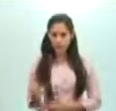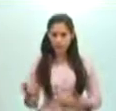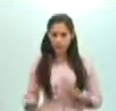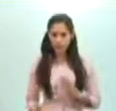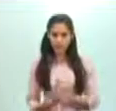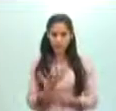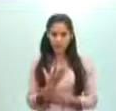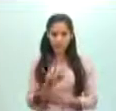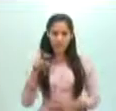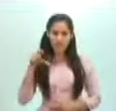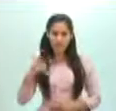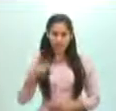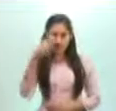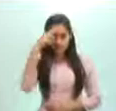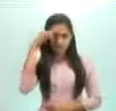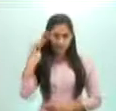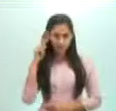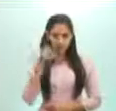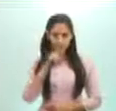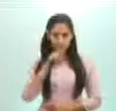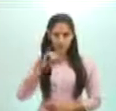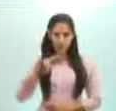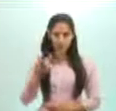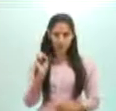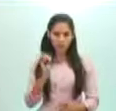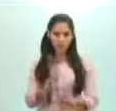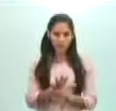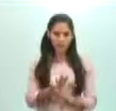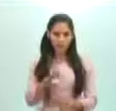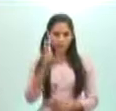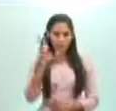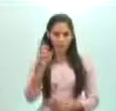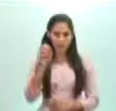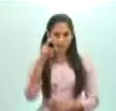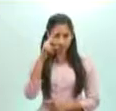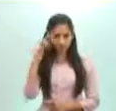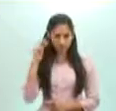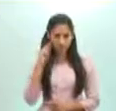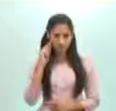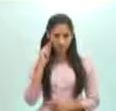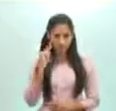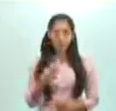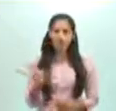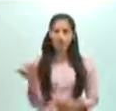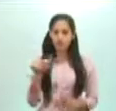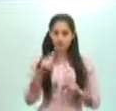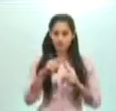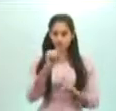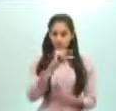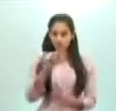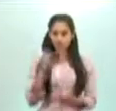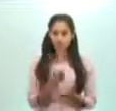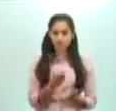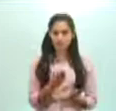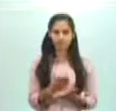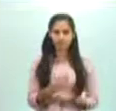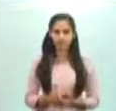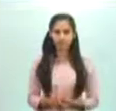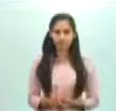hacia finales del siglo XIX y principios del XX. De ahí que el asunto de la clase de hoy